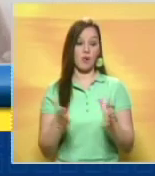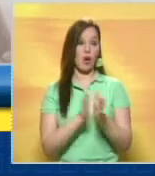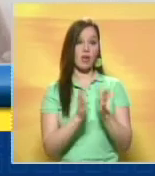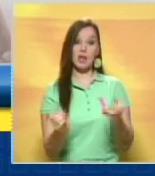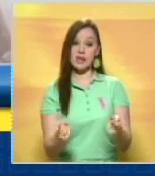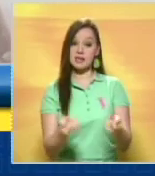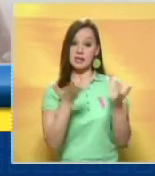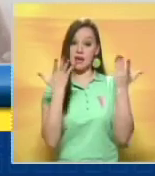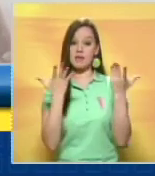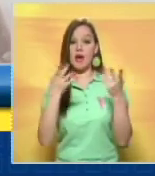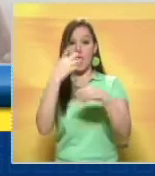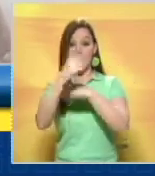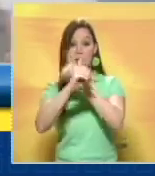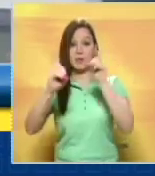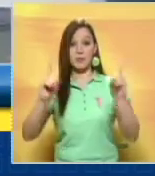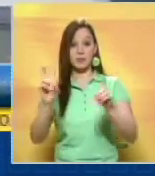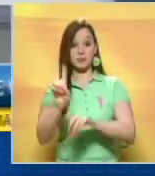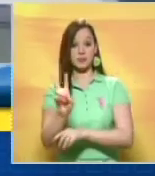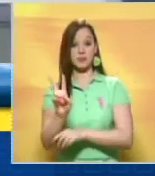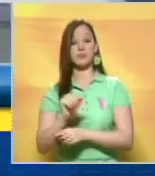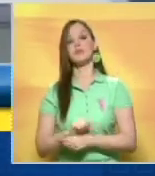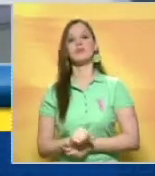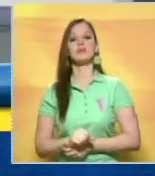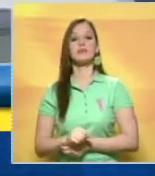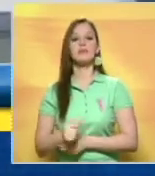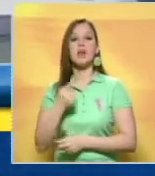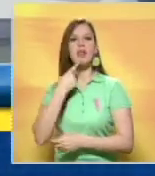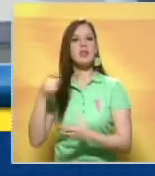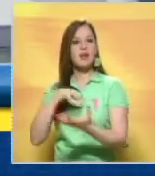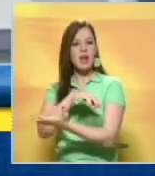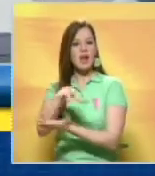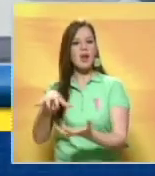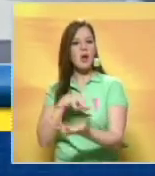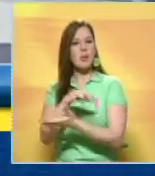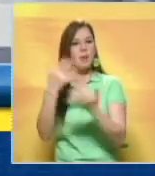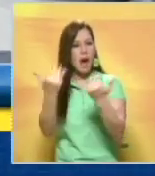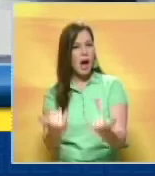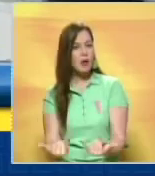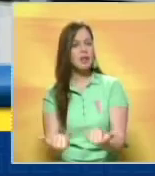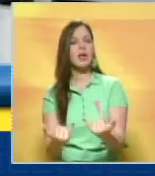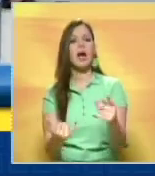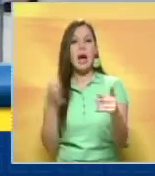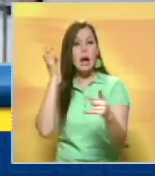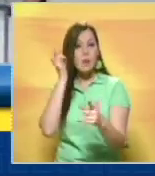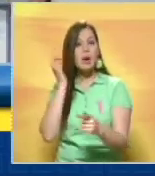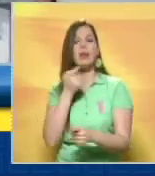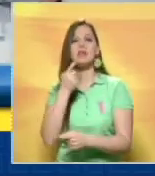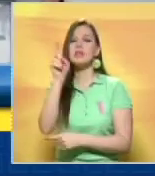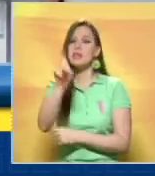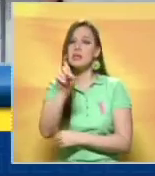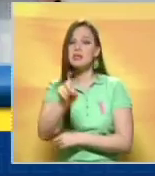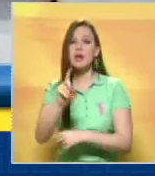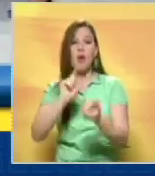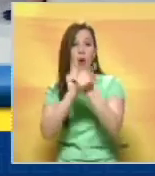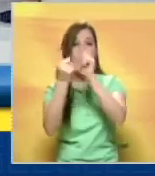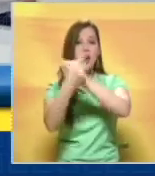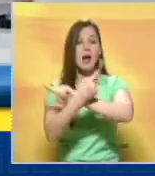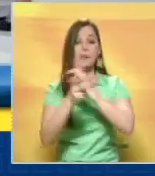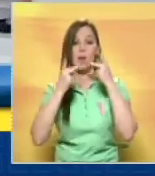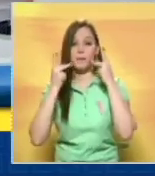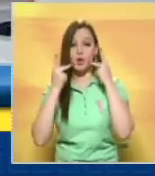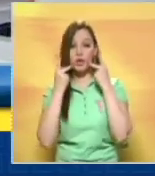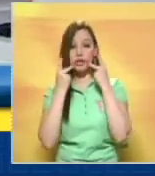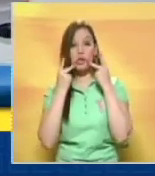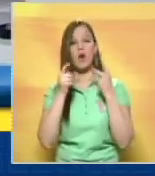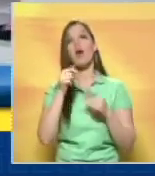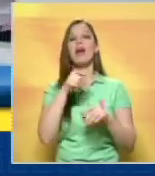institucionalidad y de la democracia en Venezuela. Frente a la crisis actual, la parlamentaria considera que es importante un cambio político en el país, por lo que asegura que